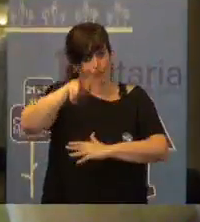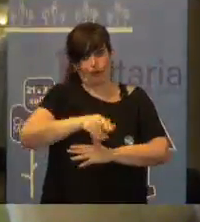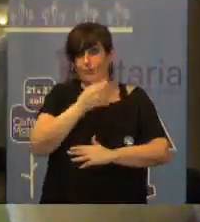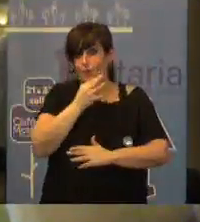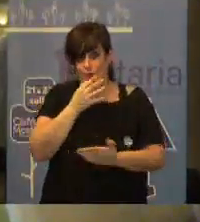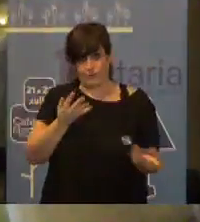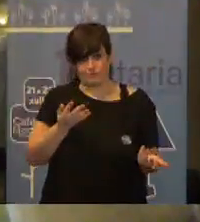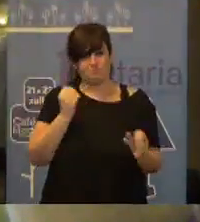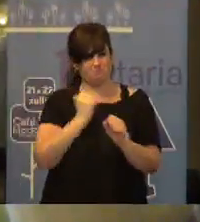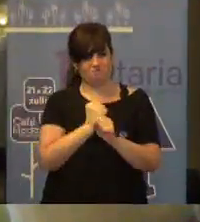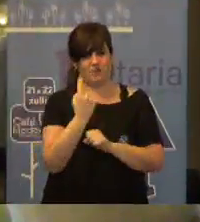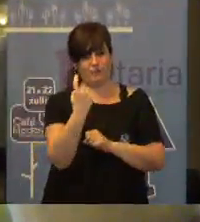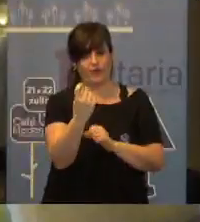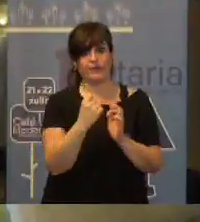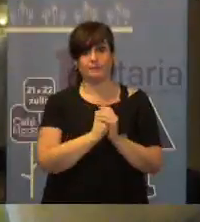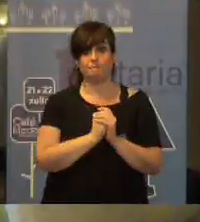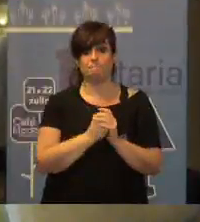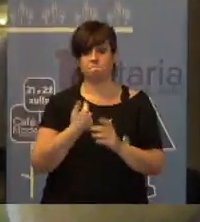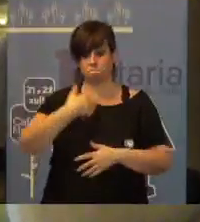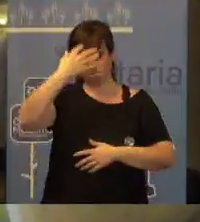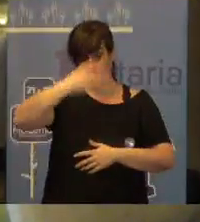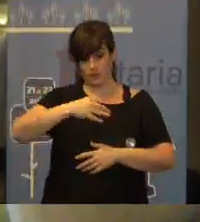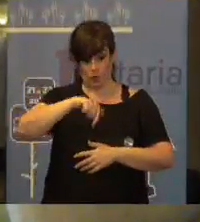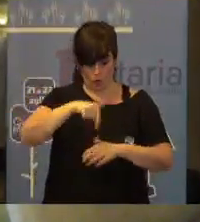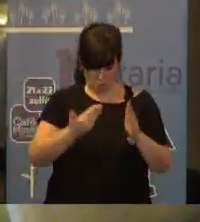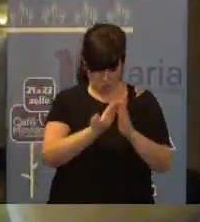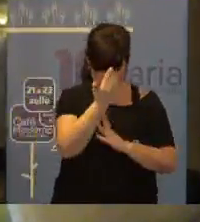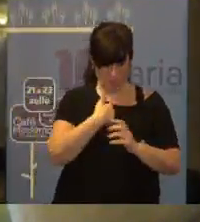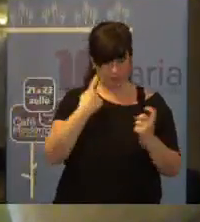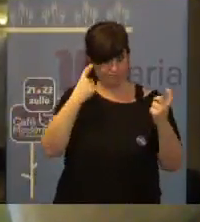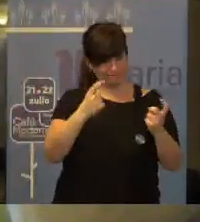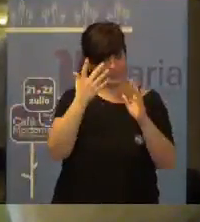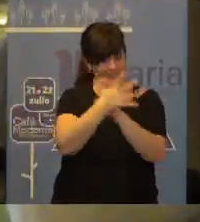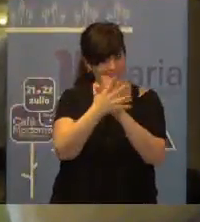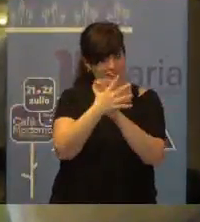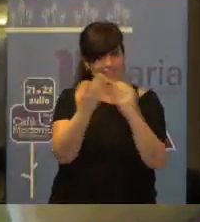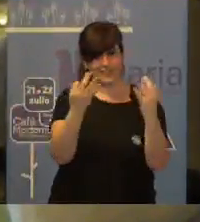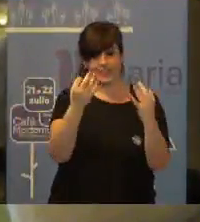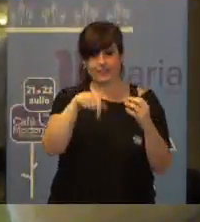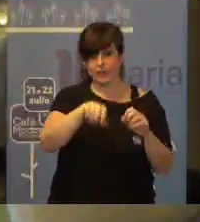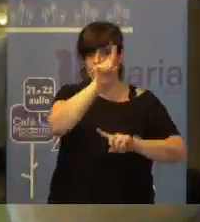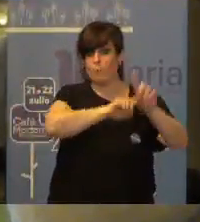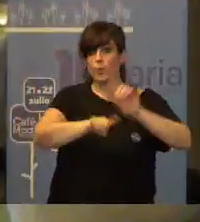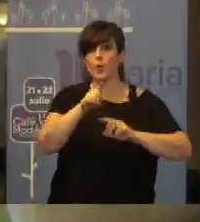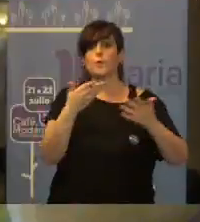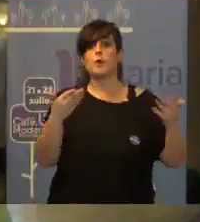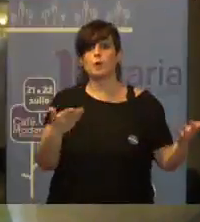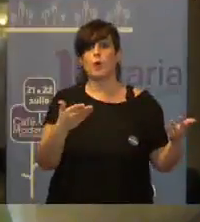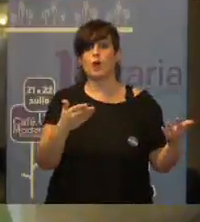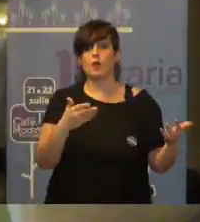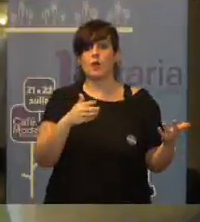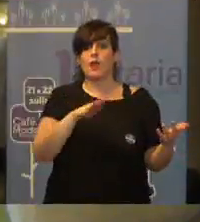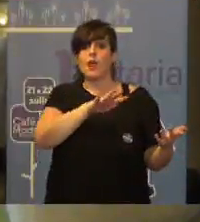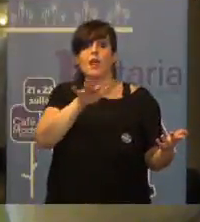Hai moito que facer. E eu creo que, pola mañá intentaba decir que un dos problemas é a linguaxe